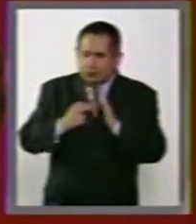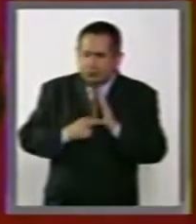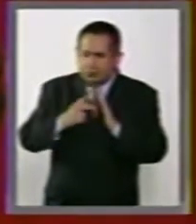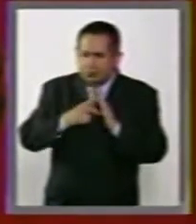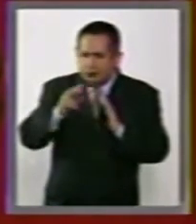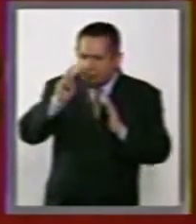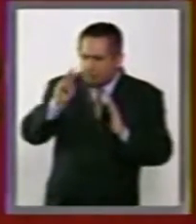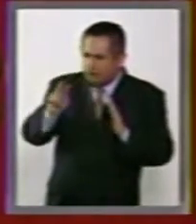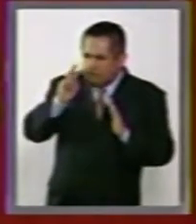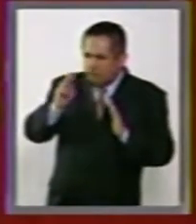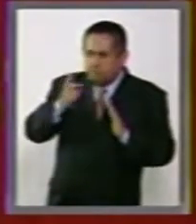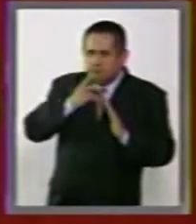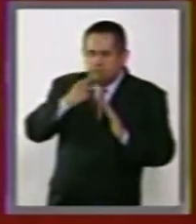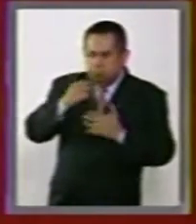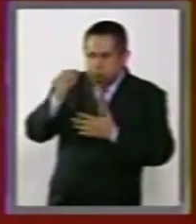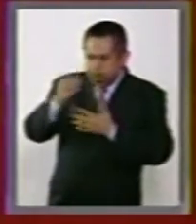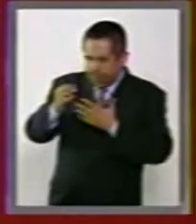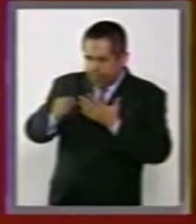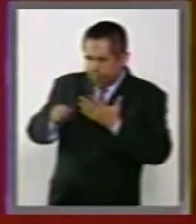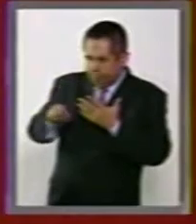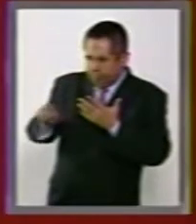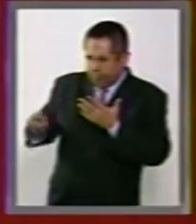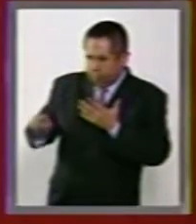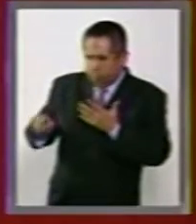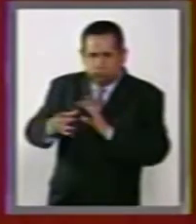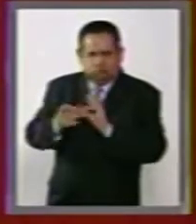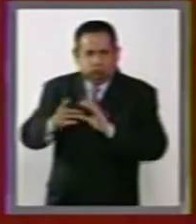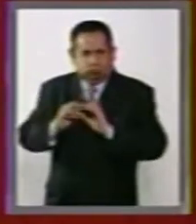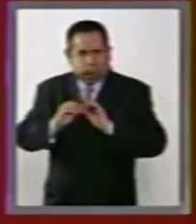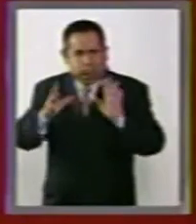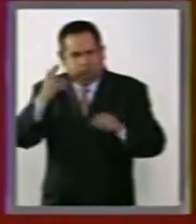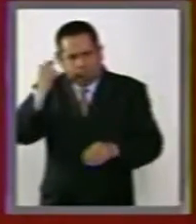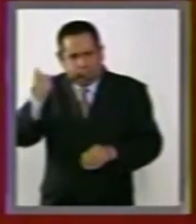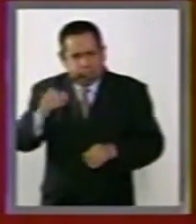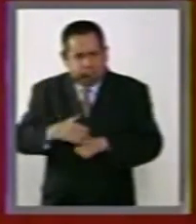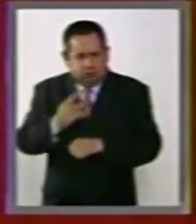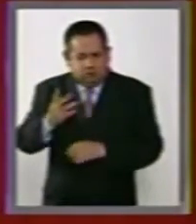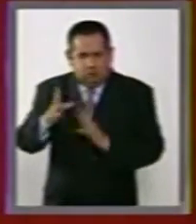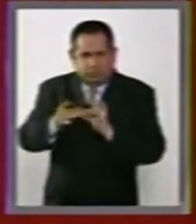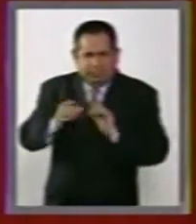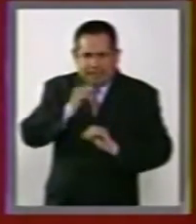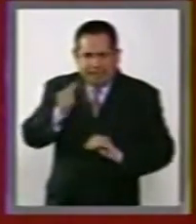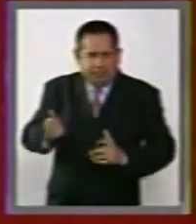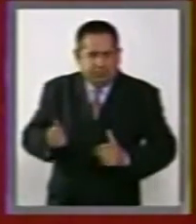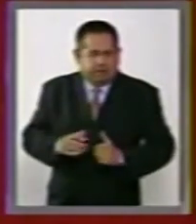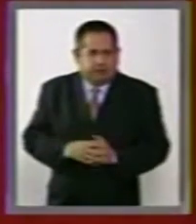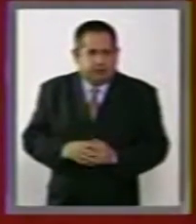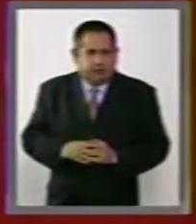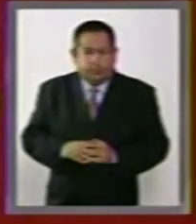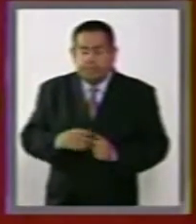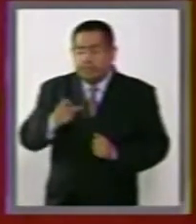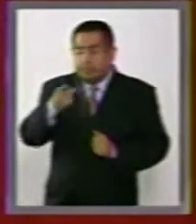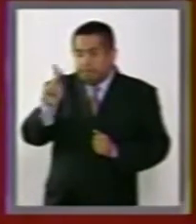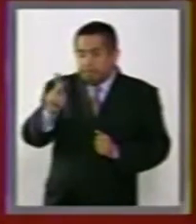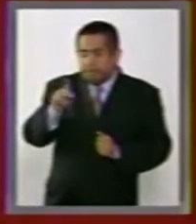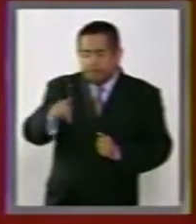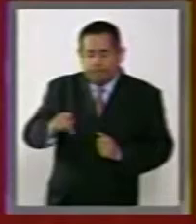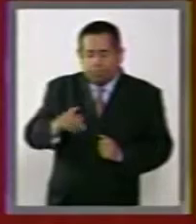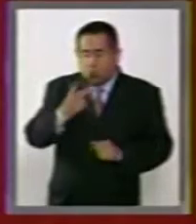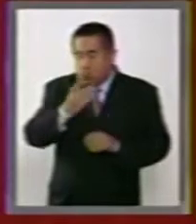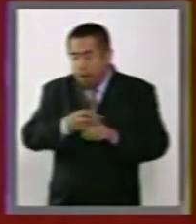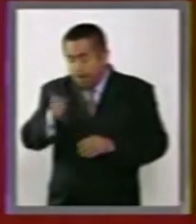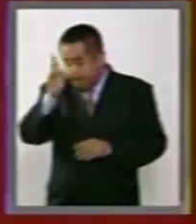que hicieron los diputados allá sin explicar el porqué. Pero lo que es todavía